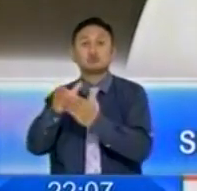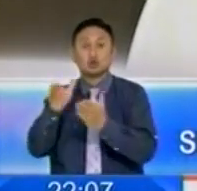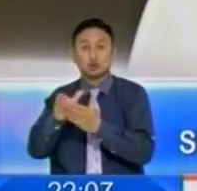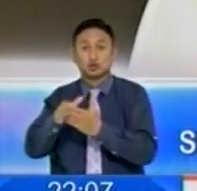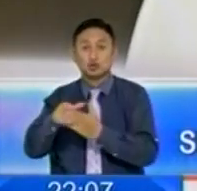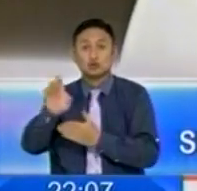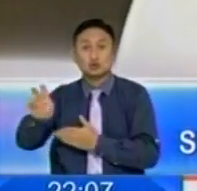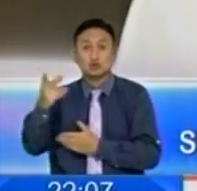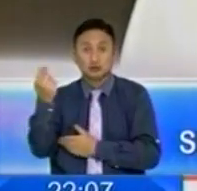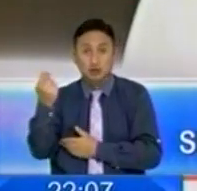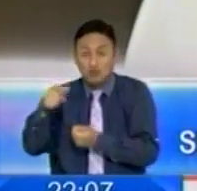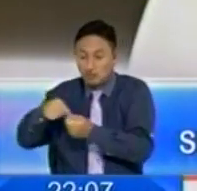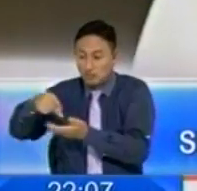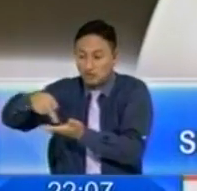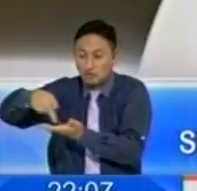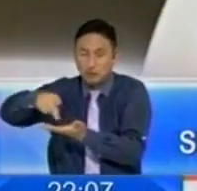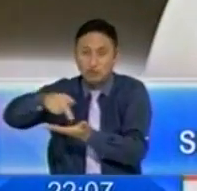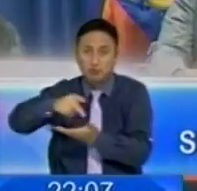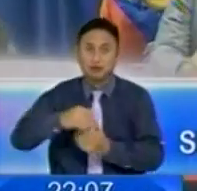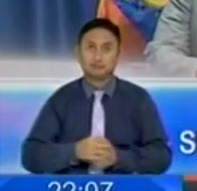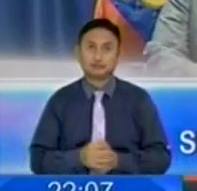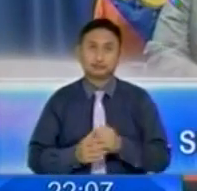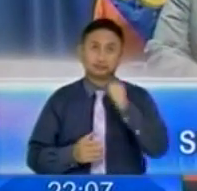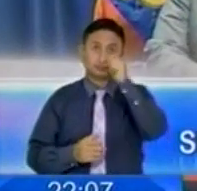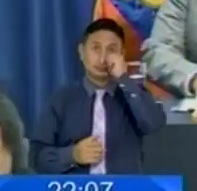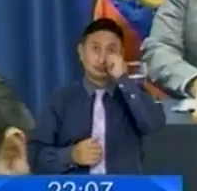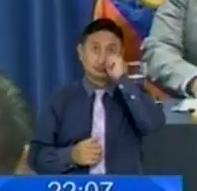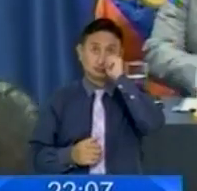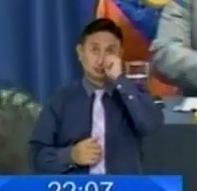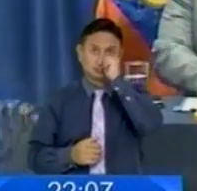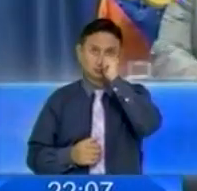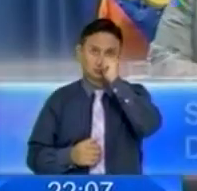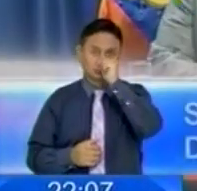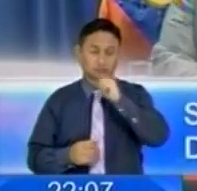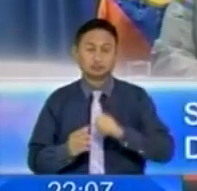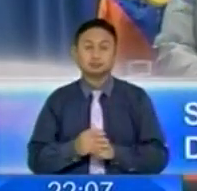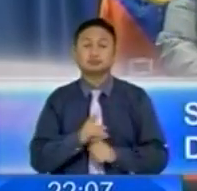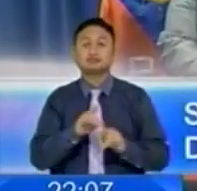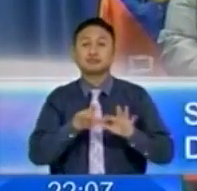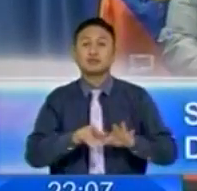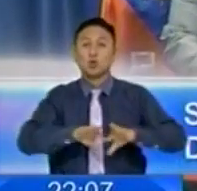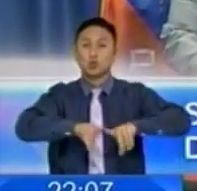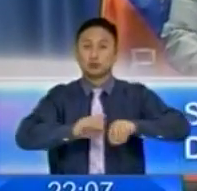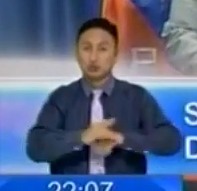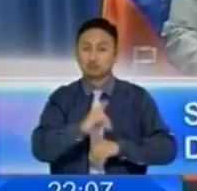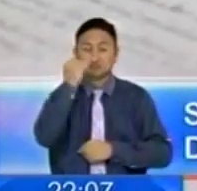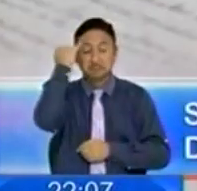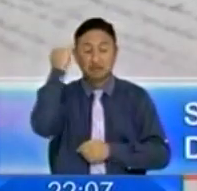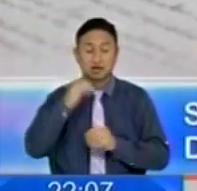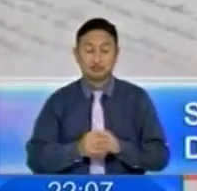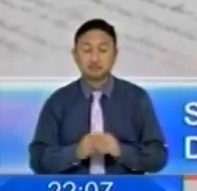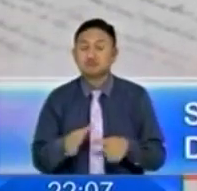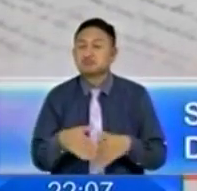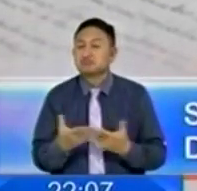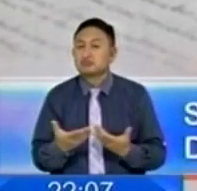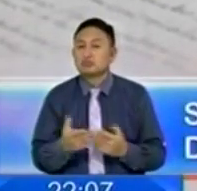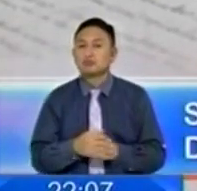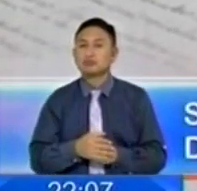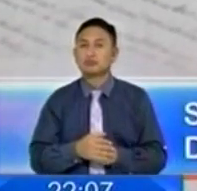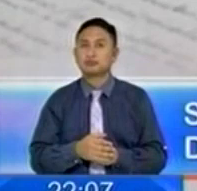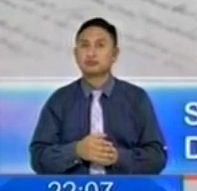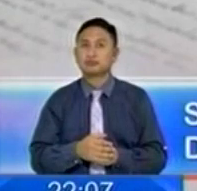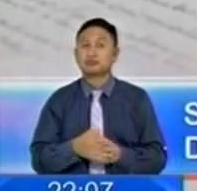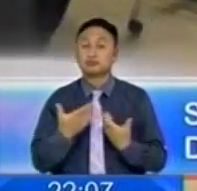cooperativa los dineros que tenían en ahorro. La Secretaría Anticorrupción maneja la hipótesis que el delito se consolidó